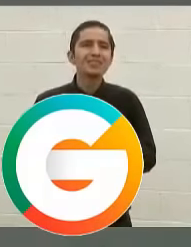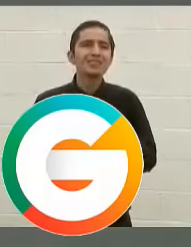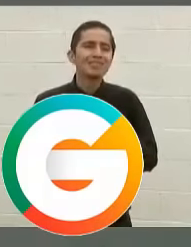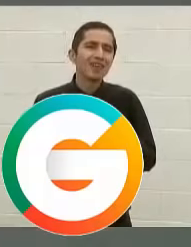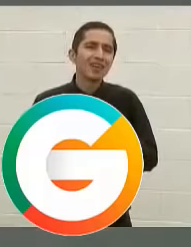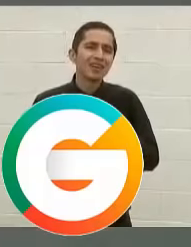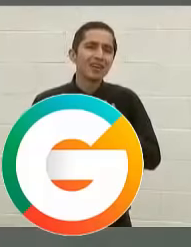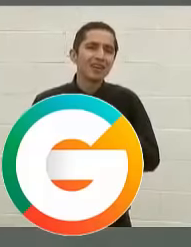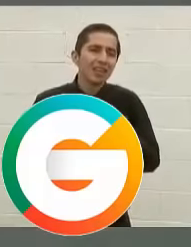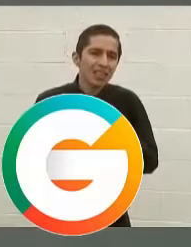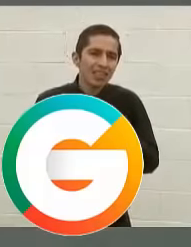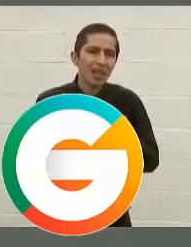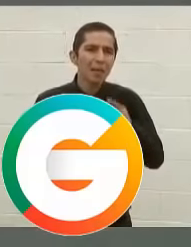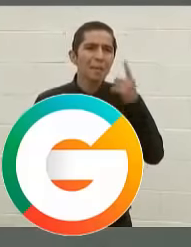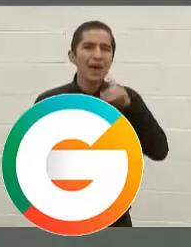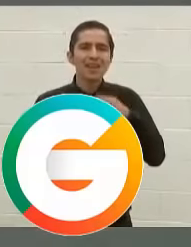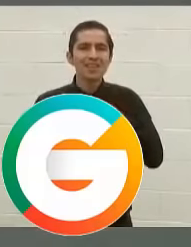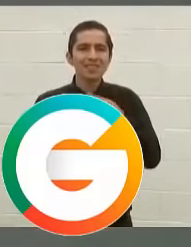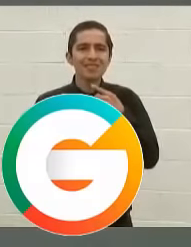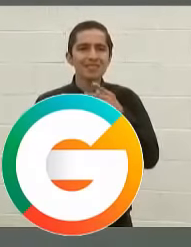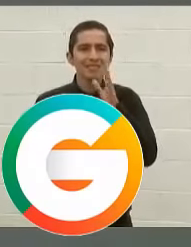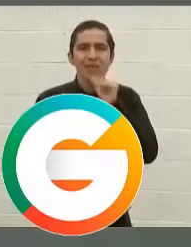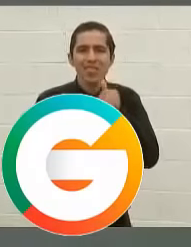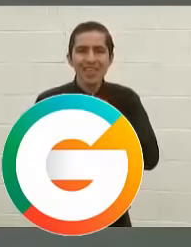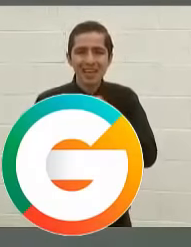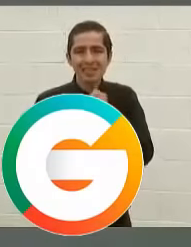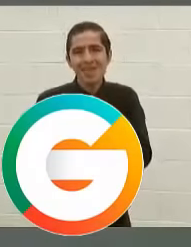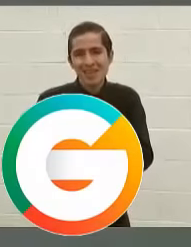para no comprometer la investigación